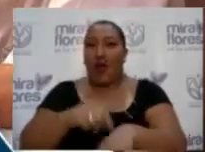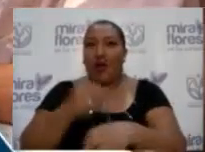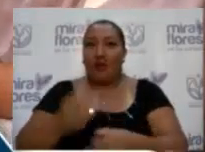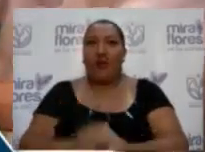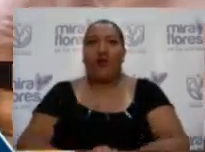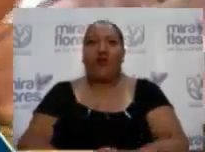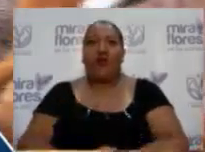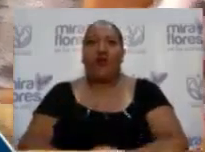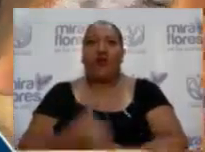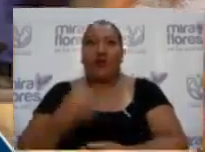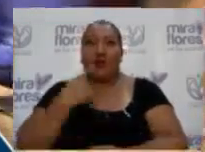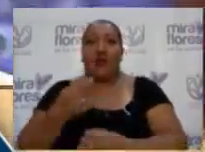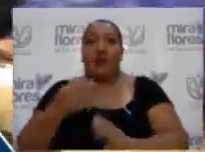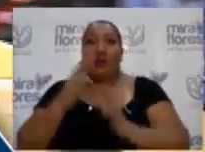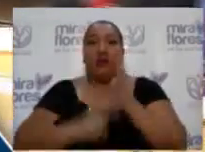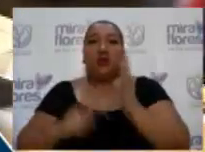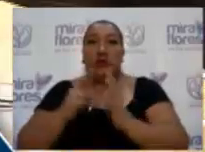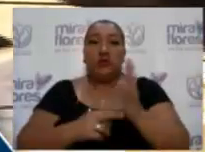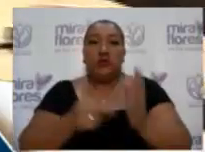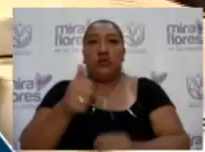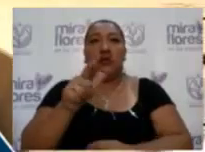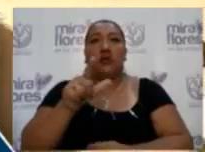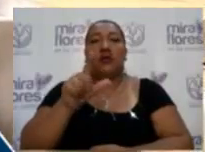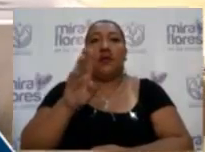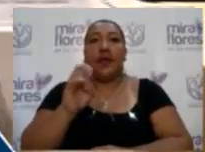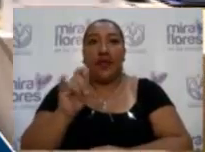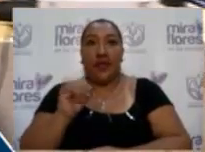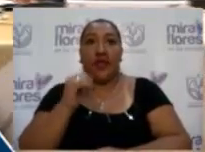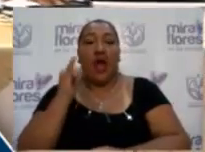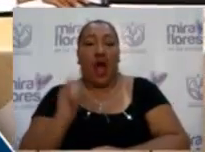En el reglamento, señor de Albertis,